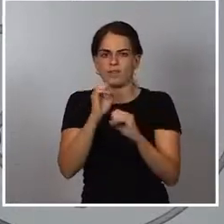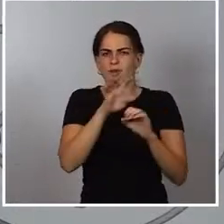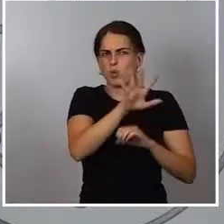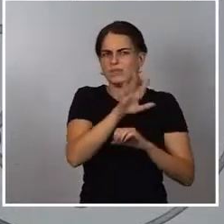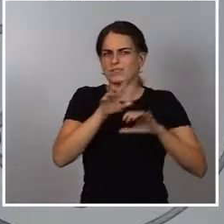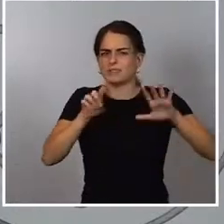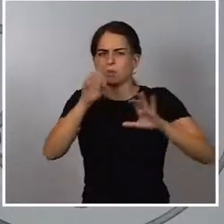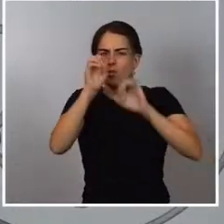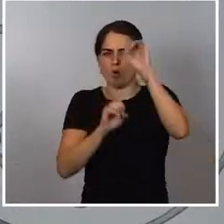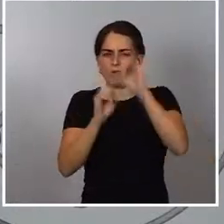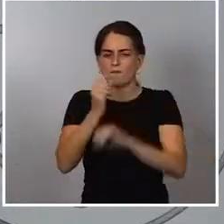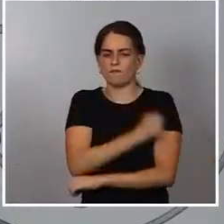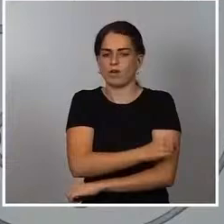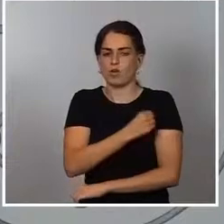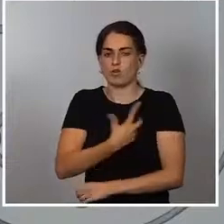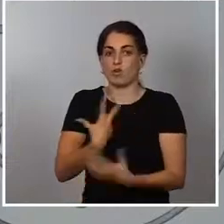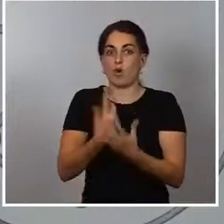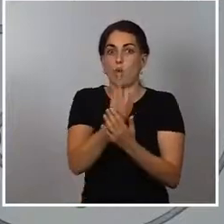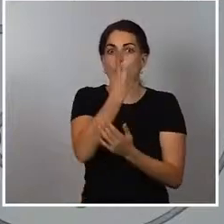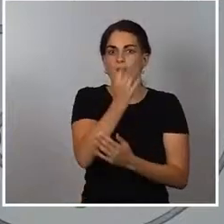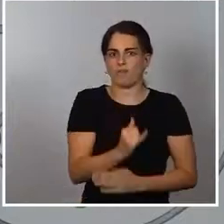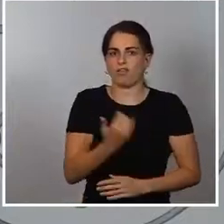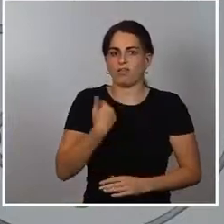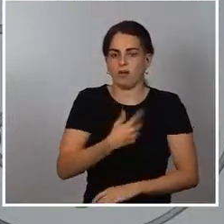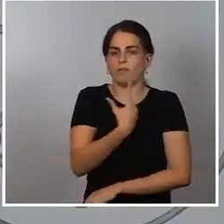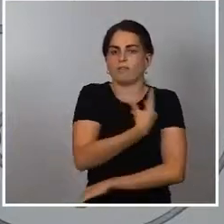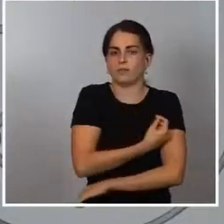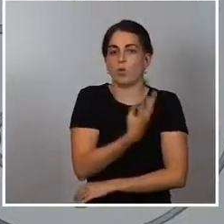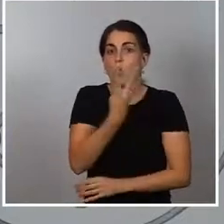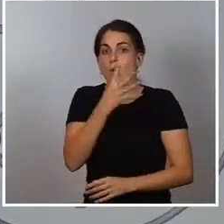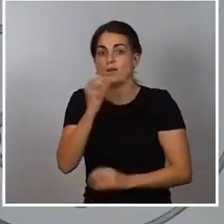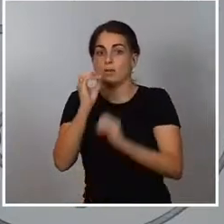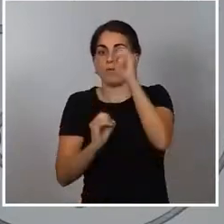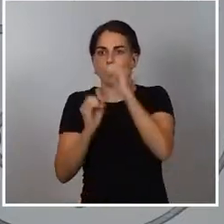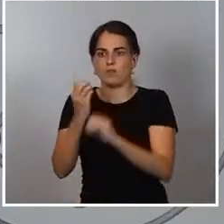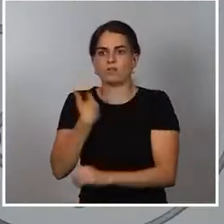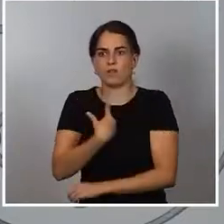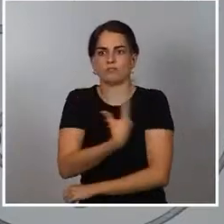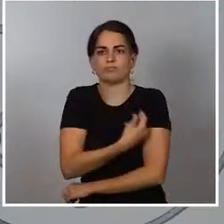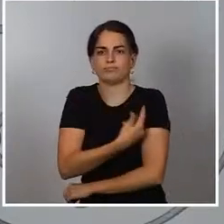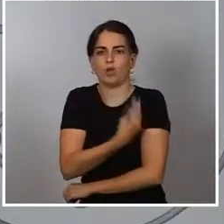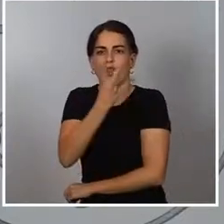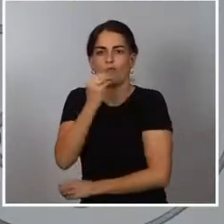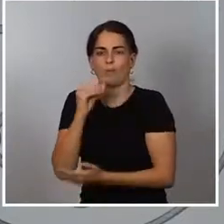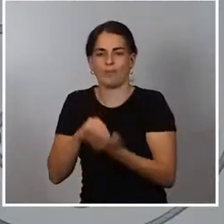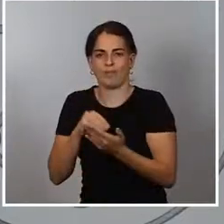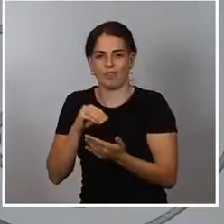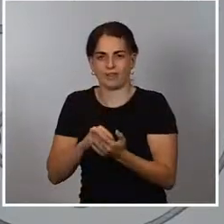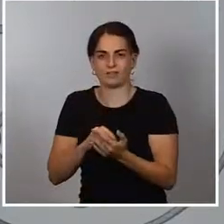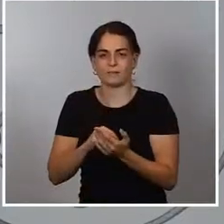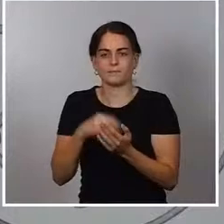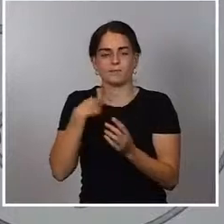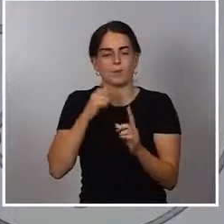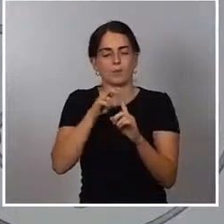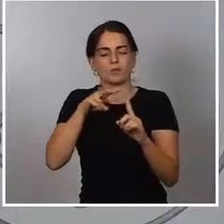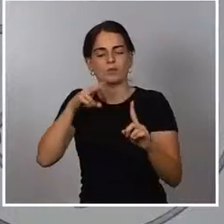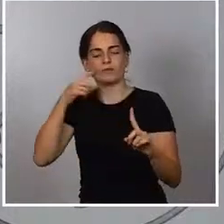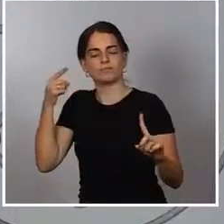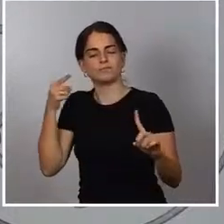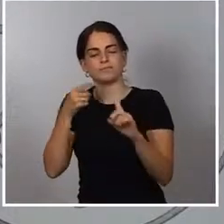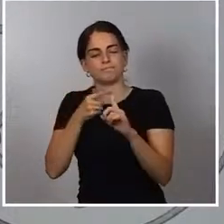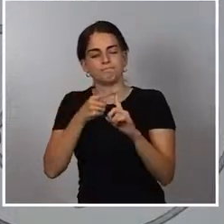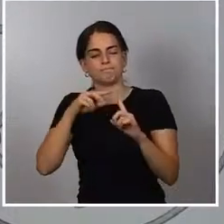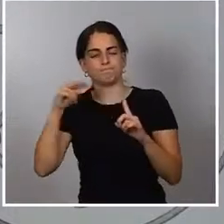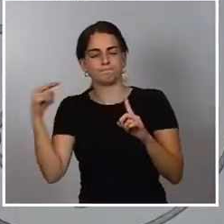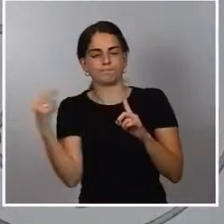con una dosis el 40 con pauta completa tenemos que también dirigir la mirada el foco a otros indicadores que son